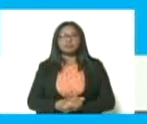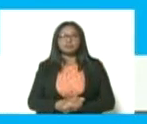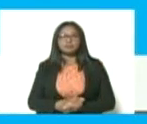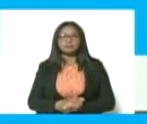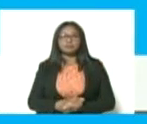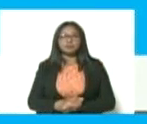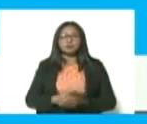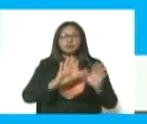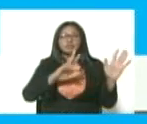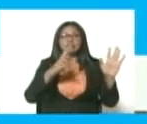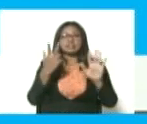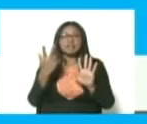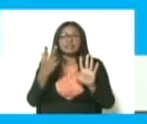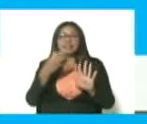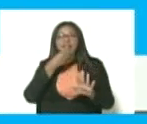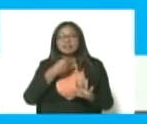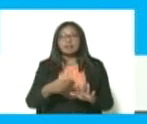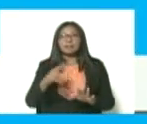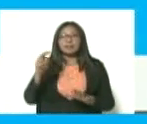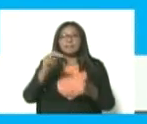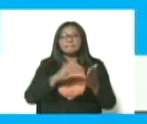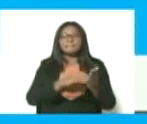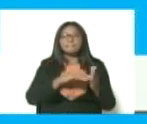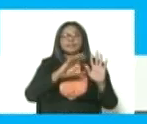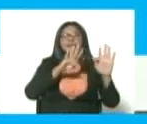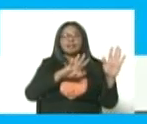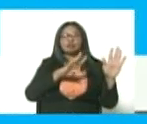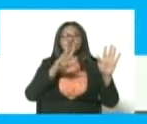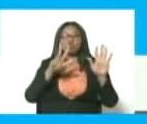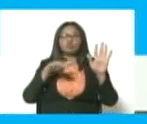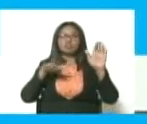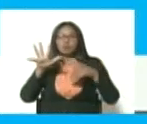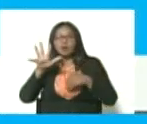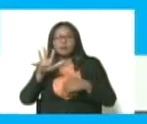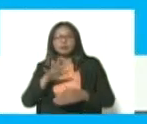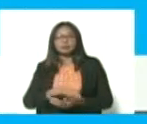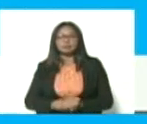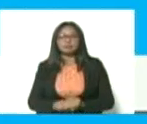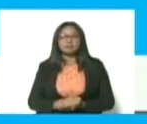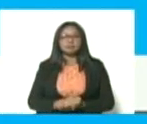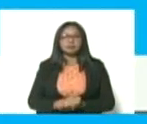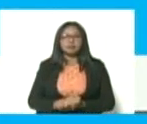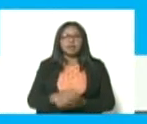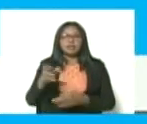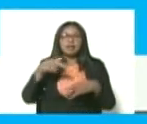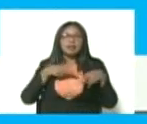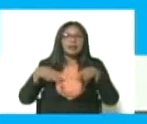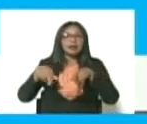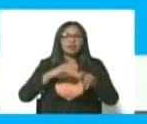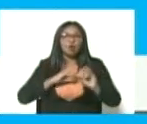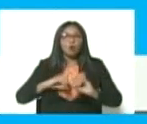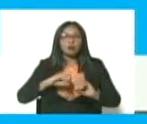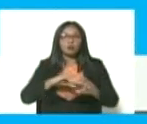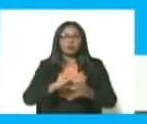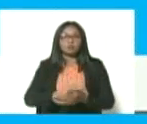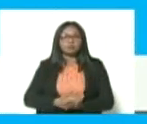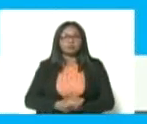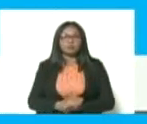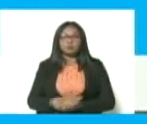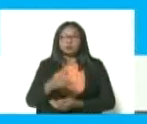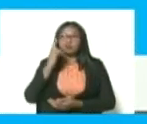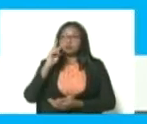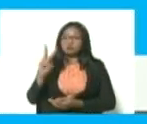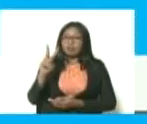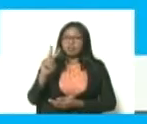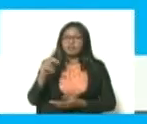un 17 de diciembre de 1819 en el Orinoco, si ustedes ven el